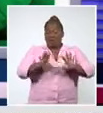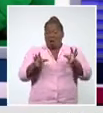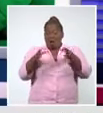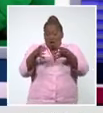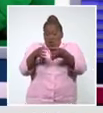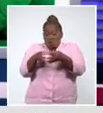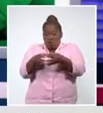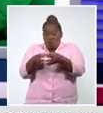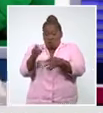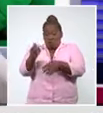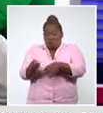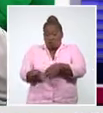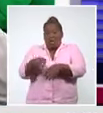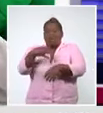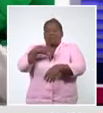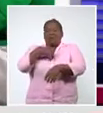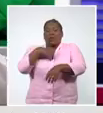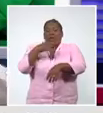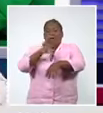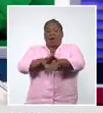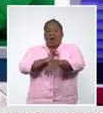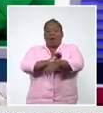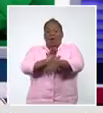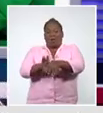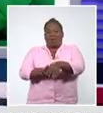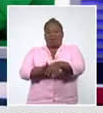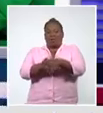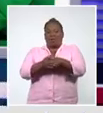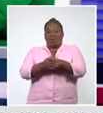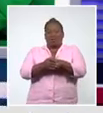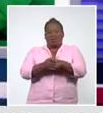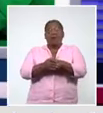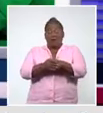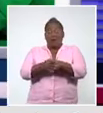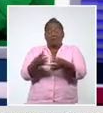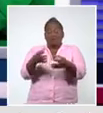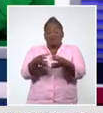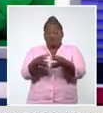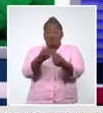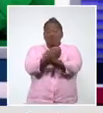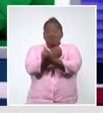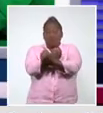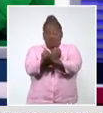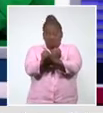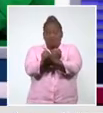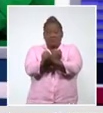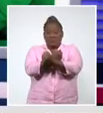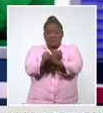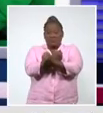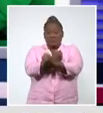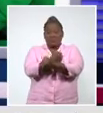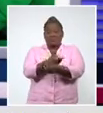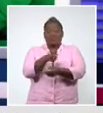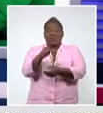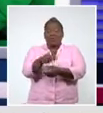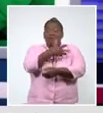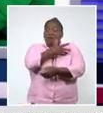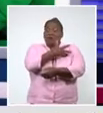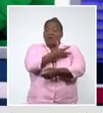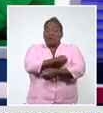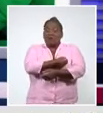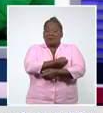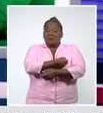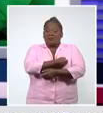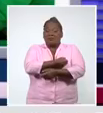la COVID-19, muchas de un gran riesgo, que como es natural, lamentablemente han